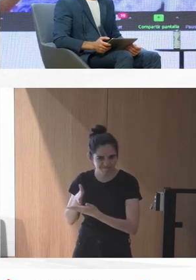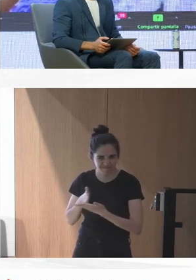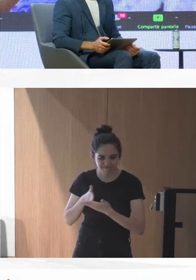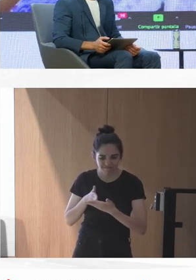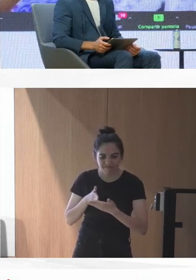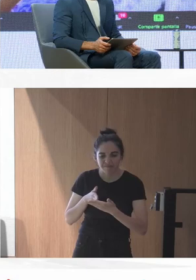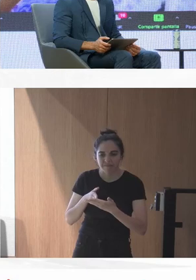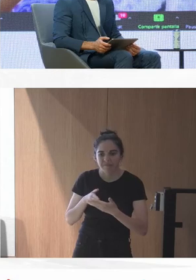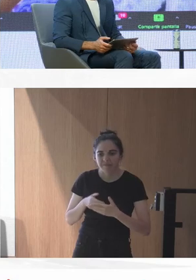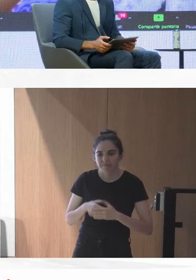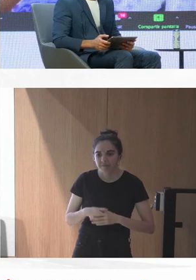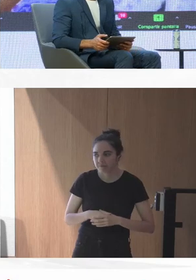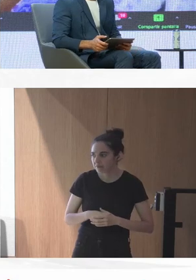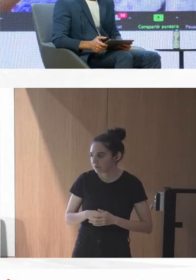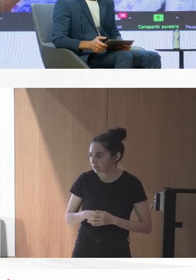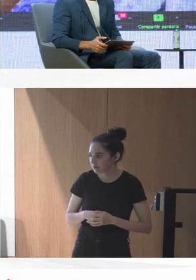los acusados.